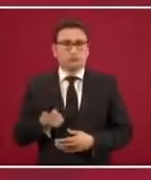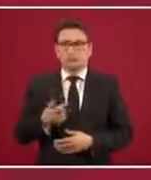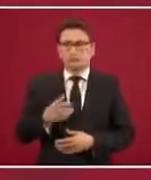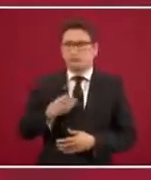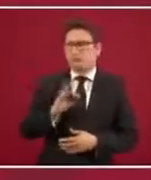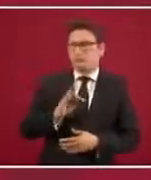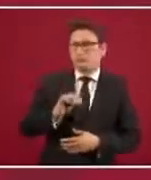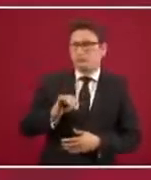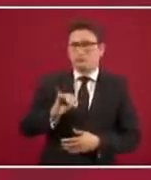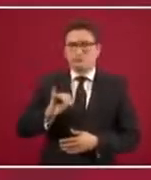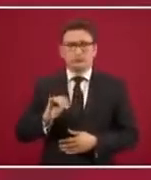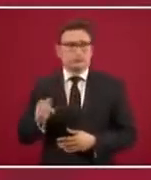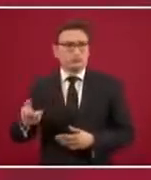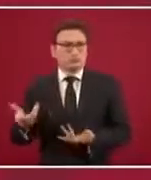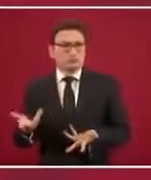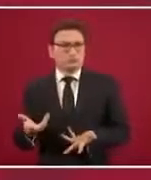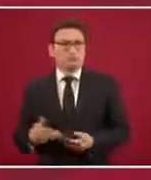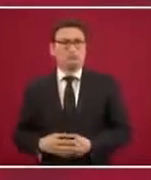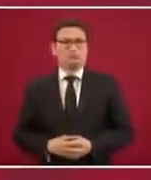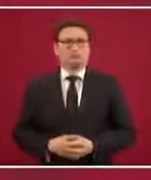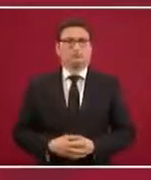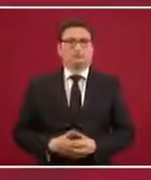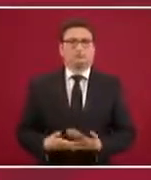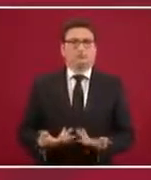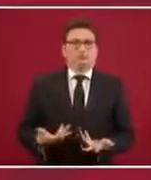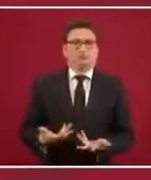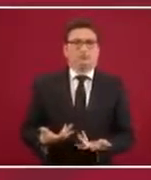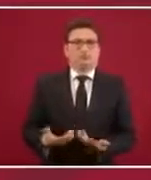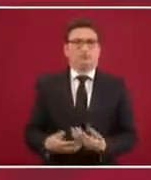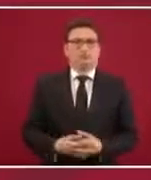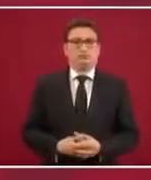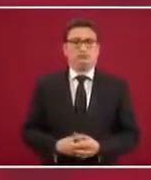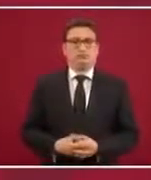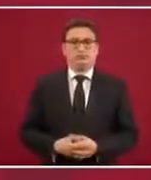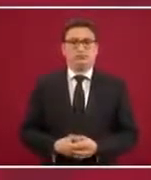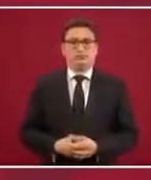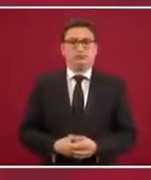Monetario Internacional, no escucho